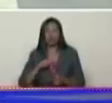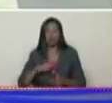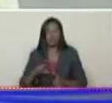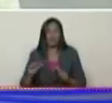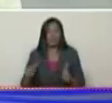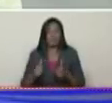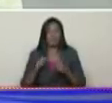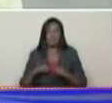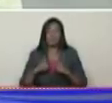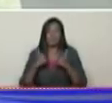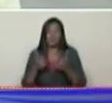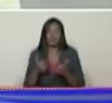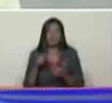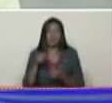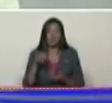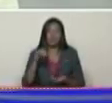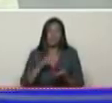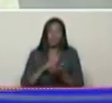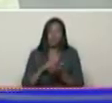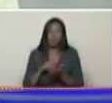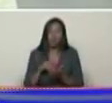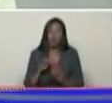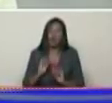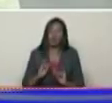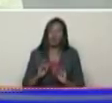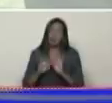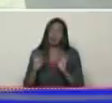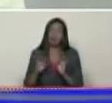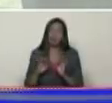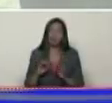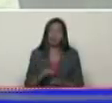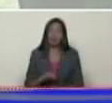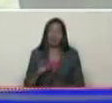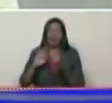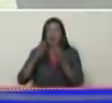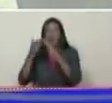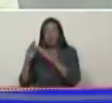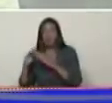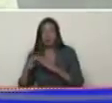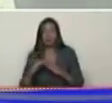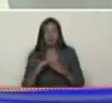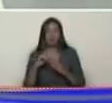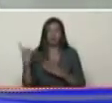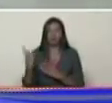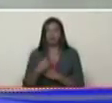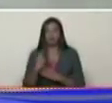allí, y eso es punto y círculo, presidente, no es solo la base de misión, es la comunidad que está en el entorno de las bases de